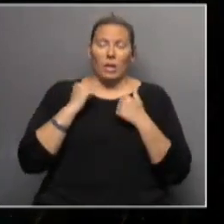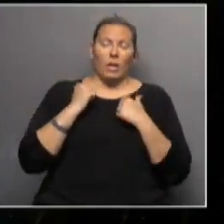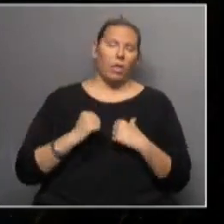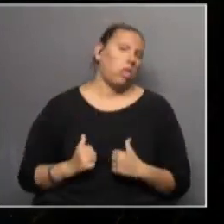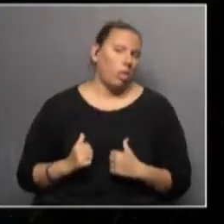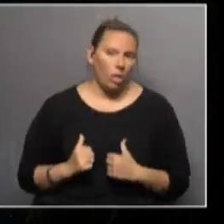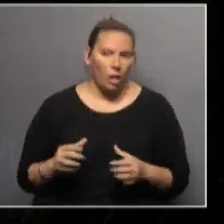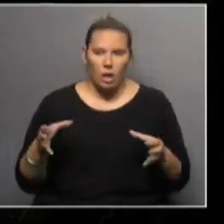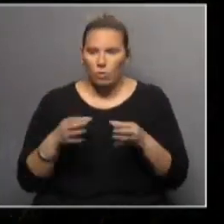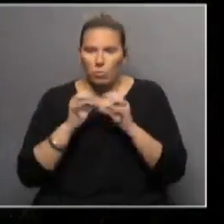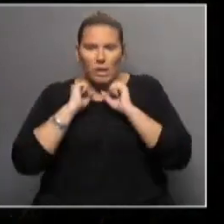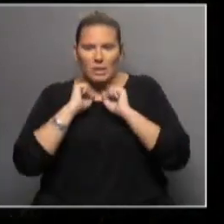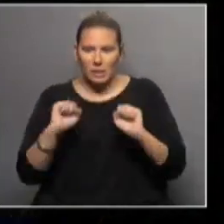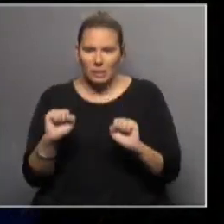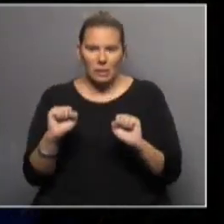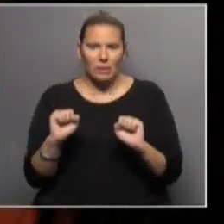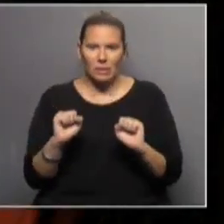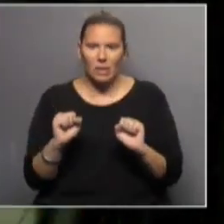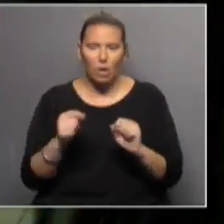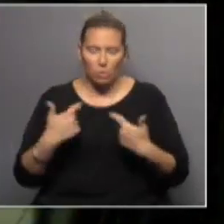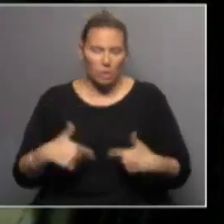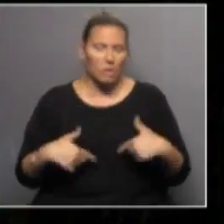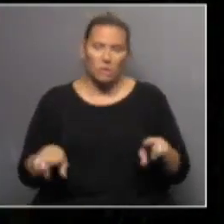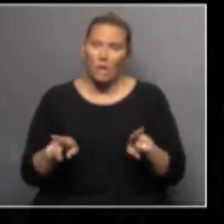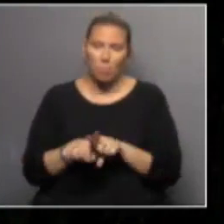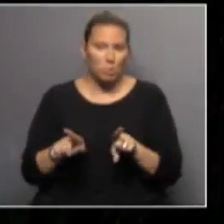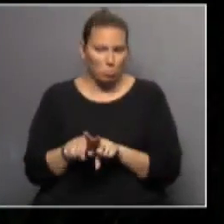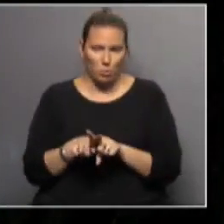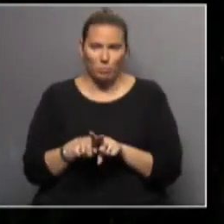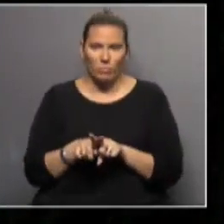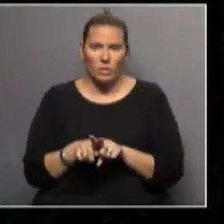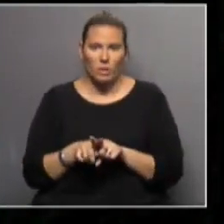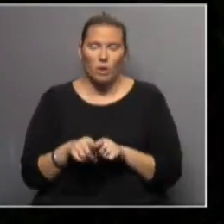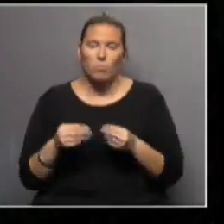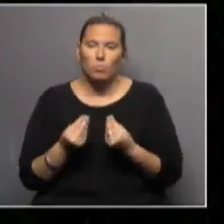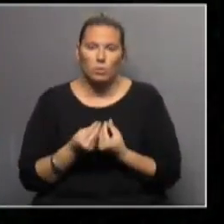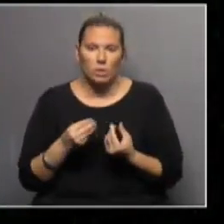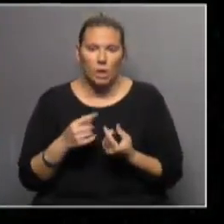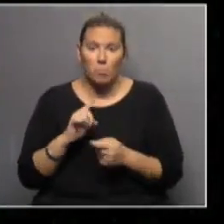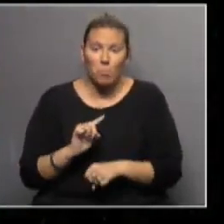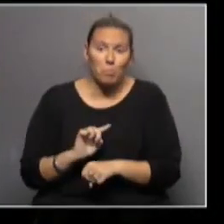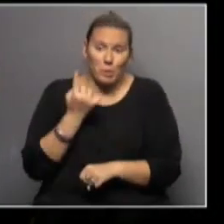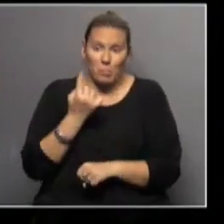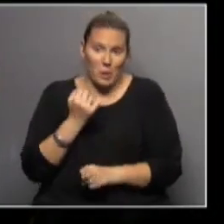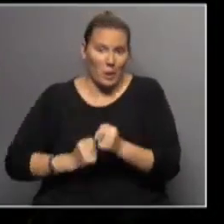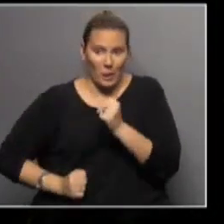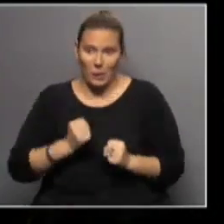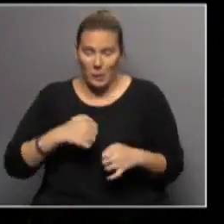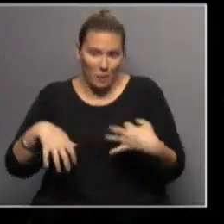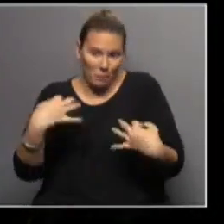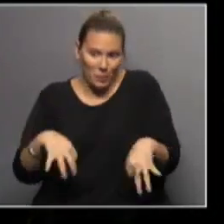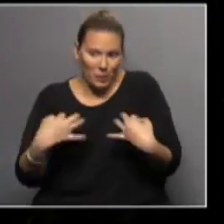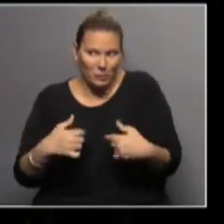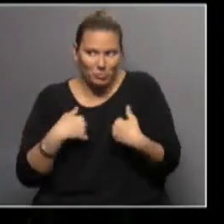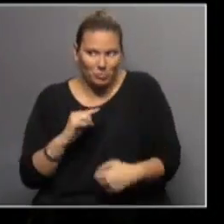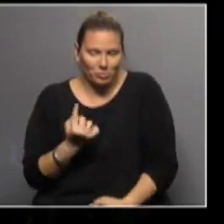que el equipo de la Secretaría está haciendo, como toda la Intendencia, ¿no? Porque esto genera un montón de cosas. La verdad que es mi primera carrera.